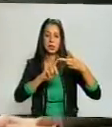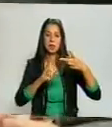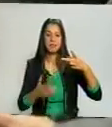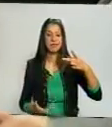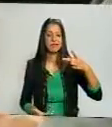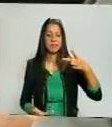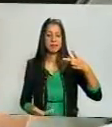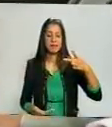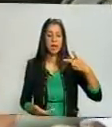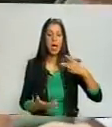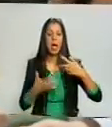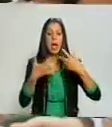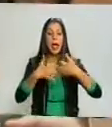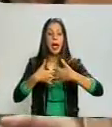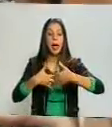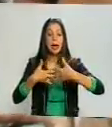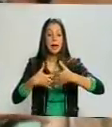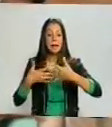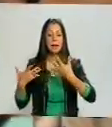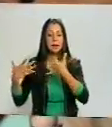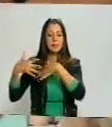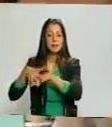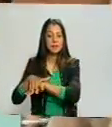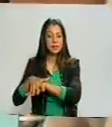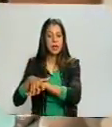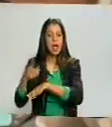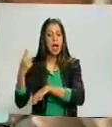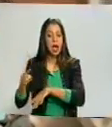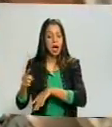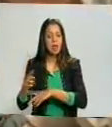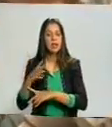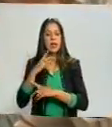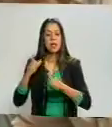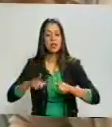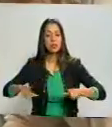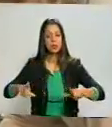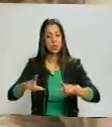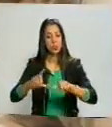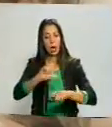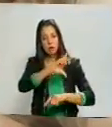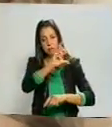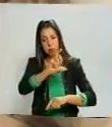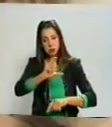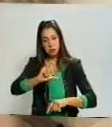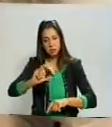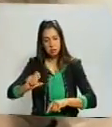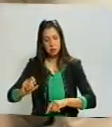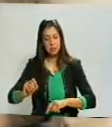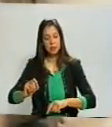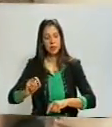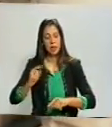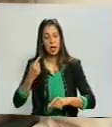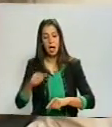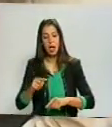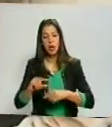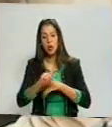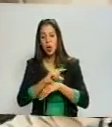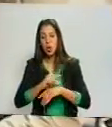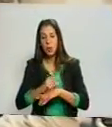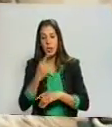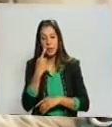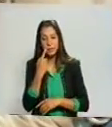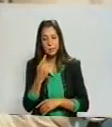que son las empresas mixtas que existen en la zona y que en las cuales el Estado